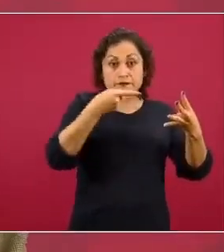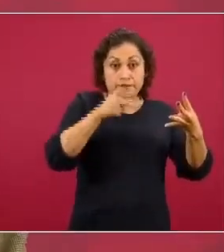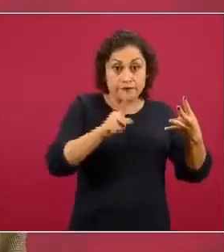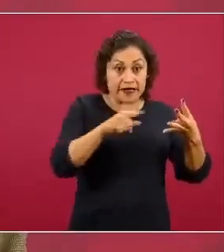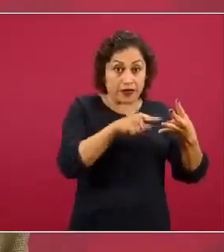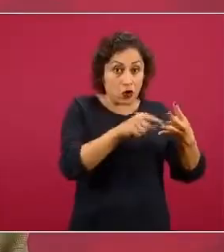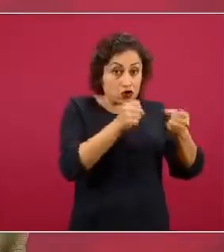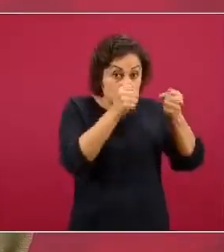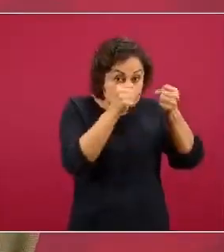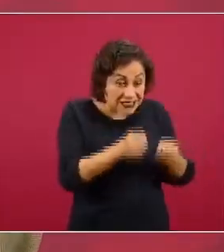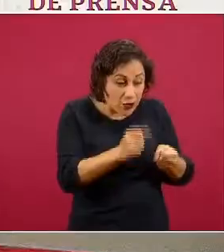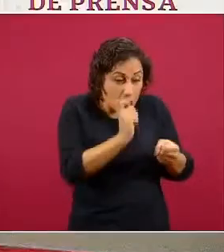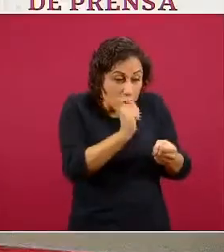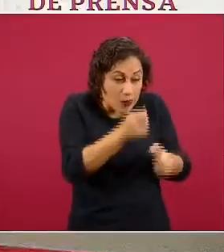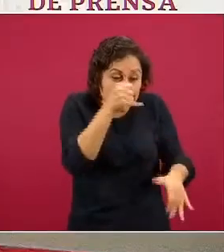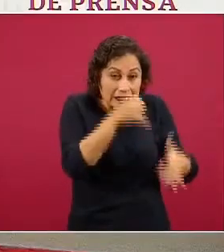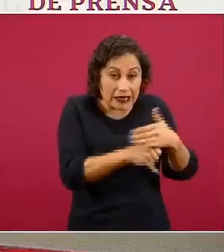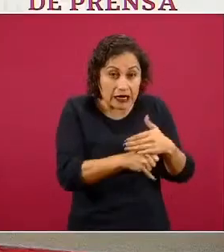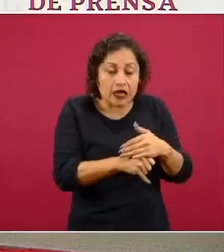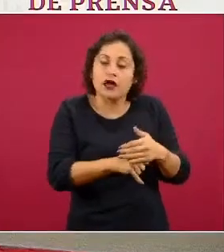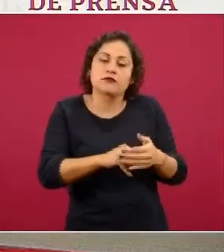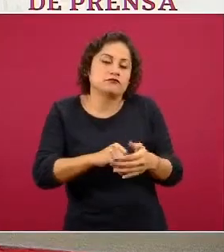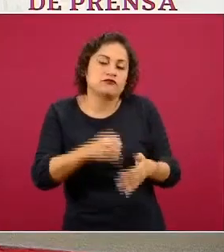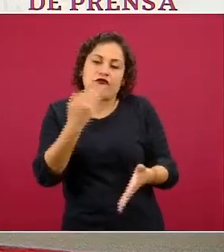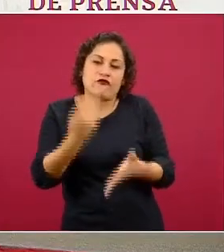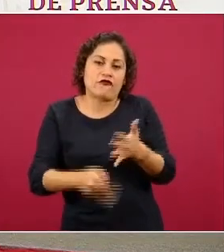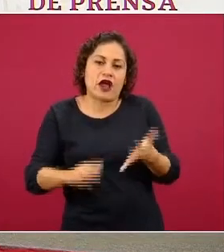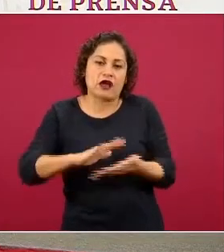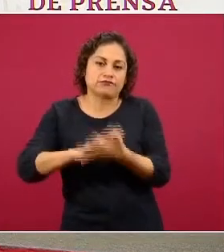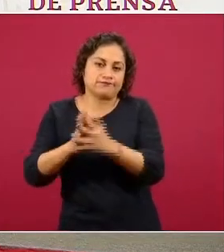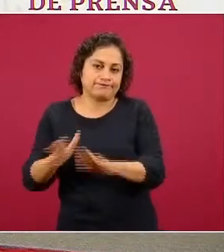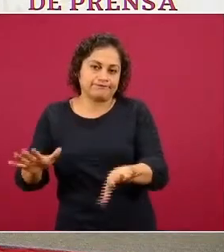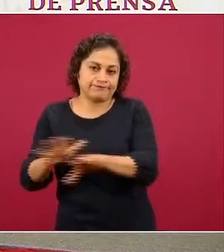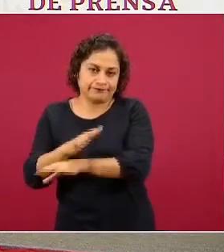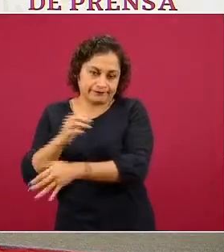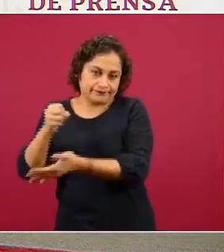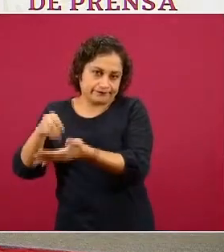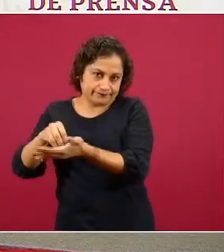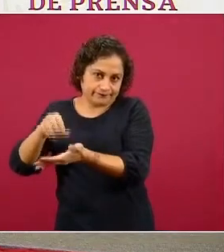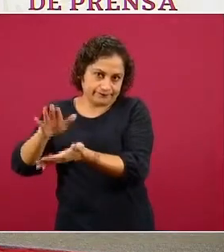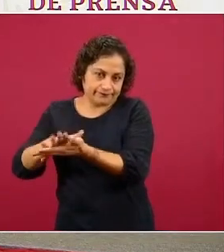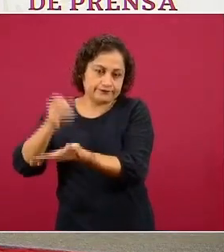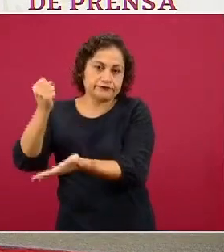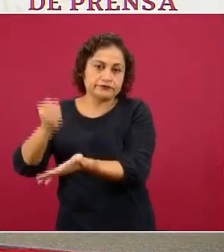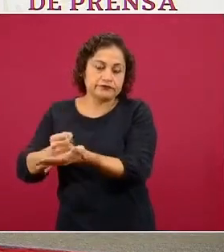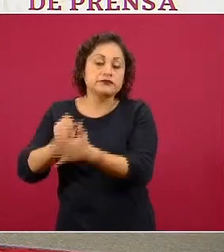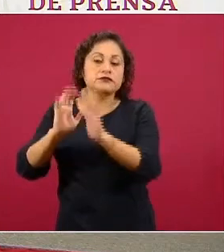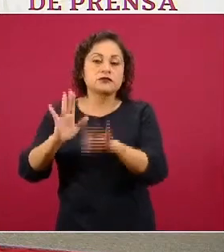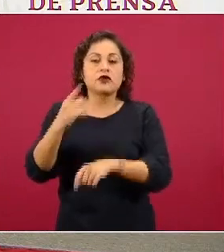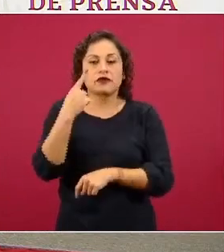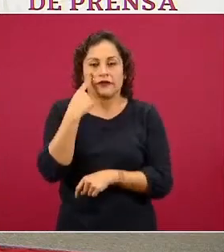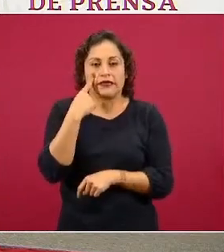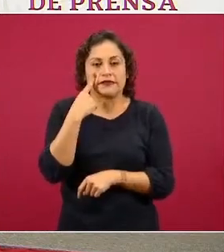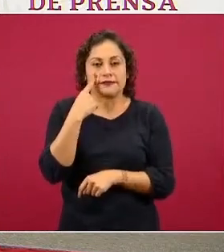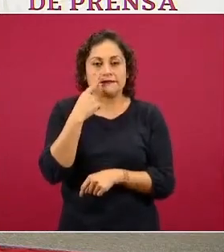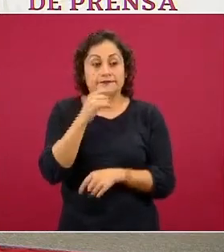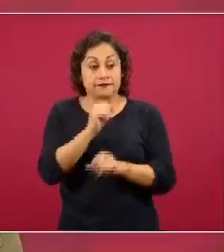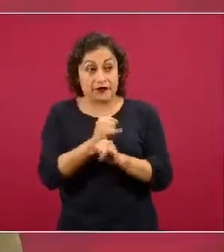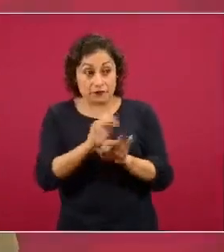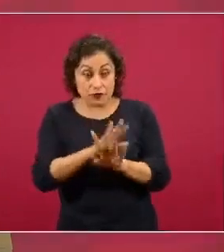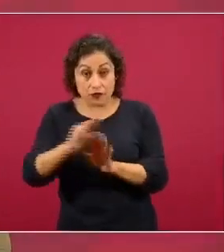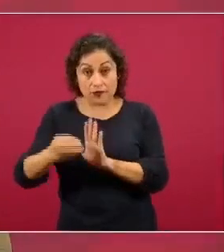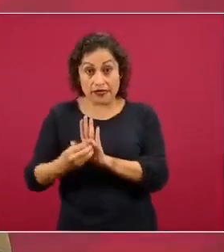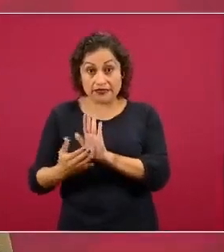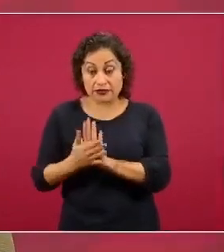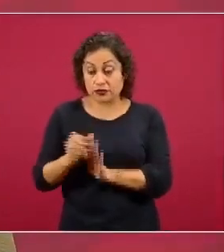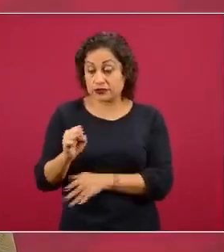dictaminación. Entonces, tenemos un proceso de dictaminación. Entonces, recuerden, tenemos defunciones que están registradas en el CISBER. Que